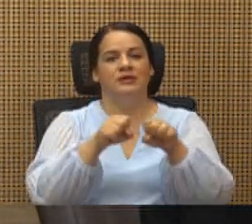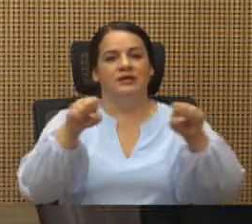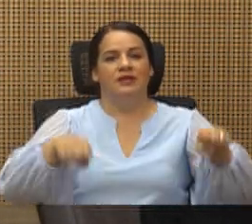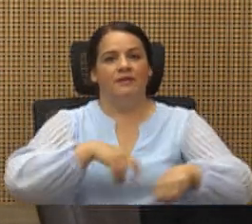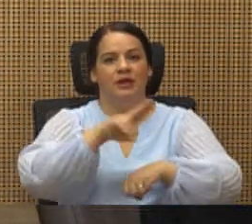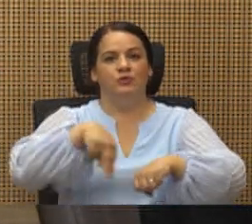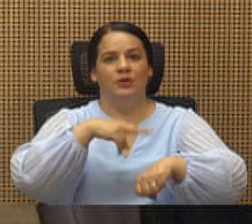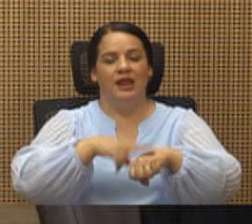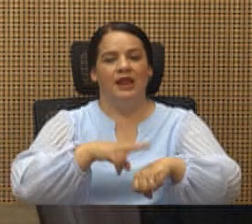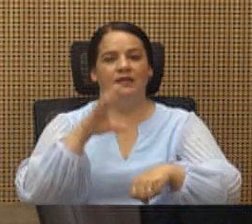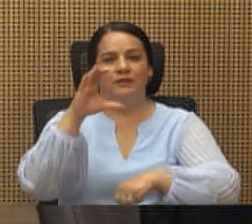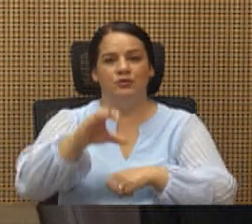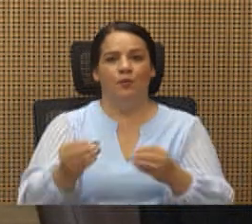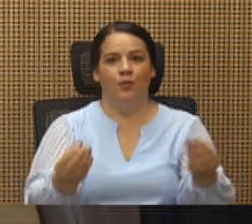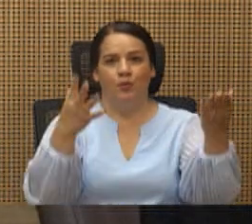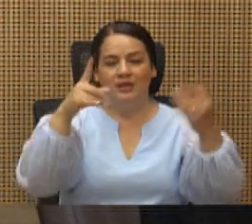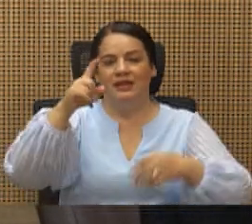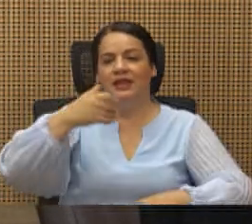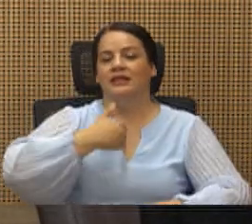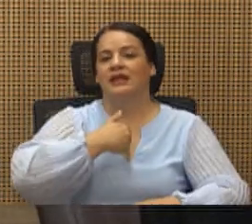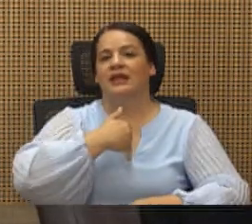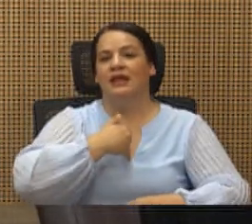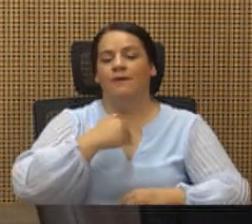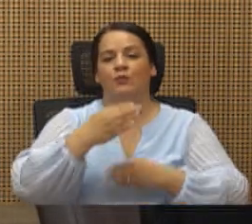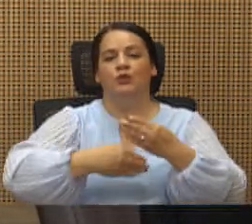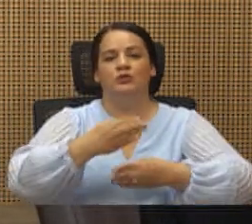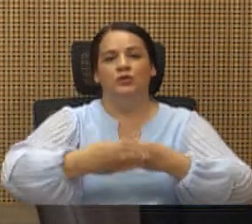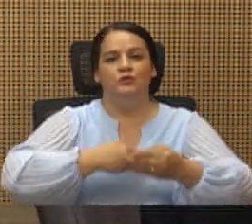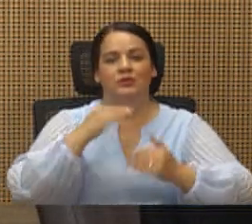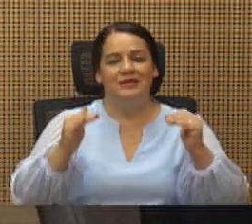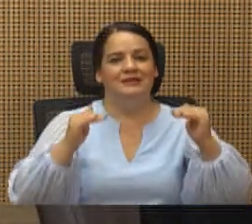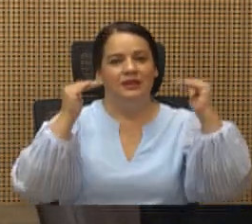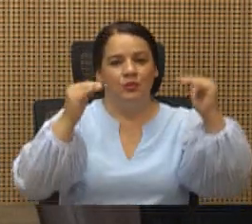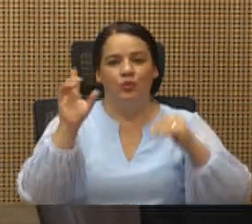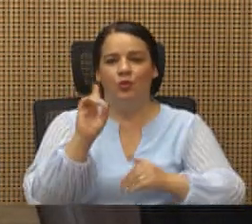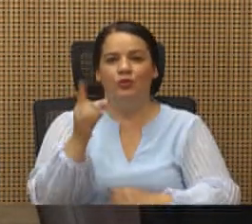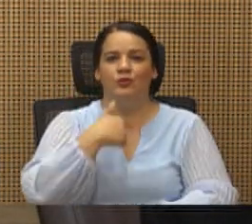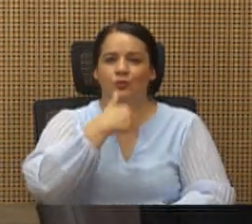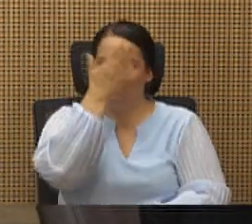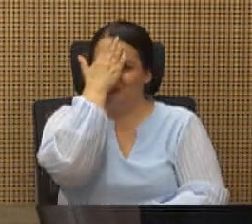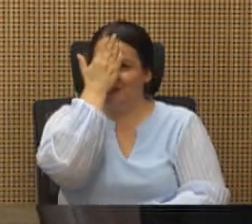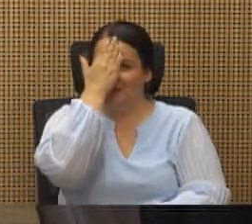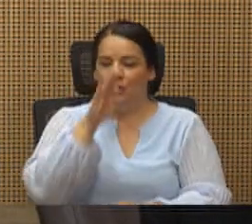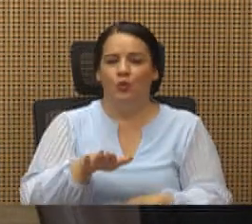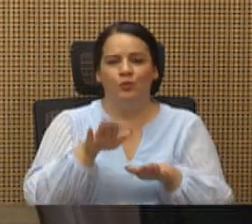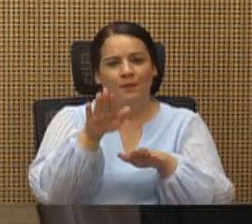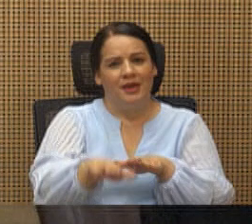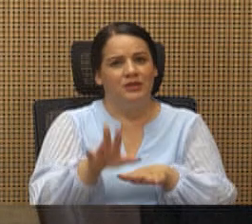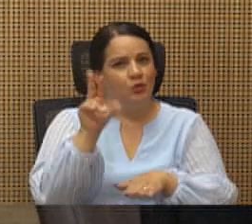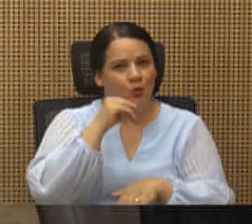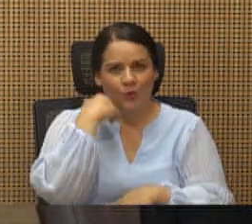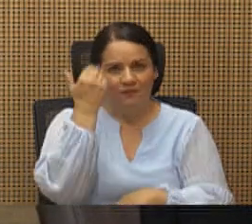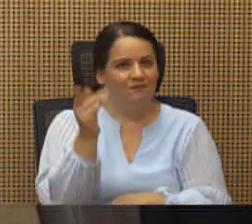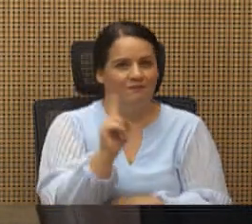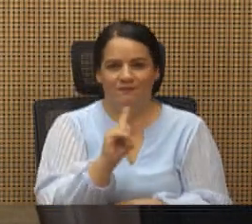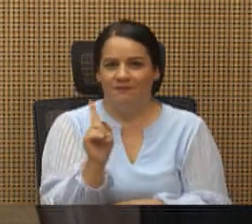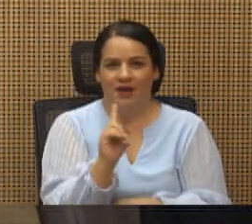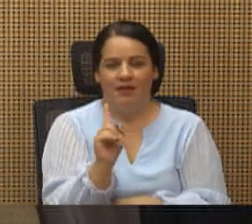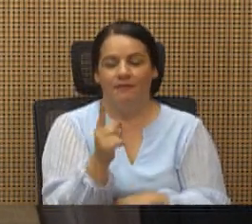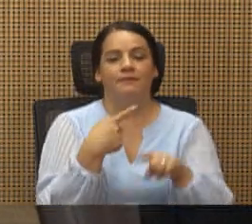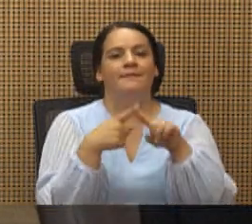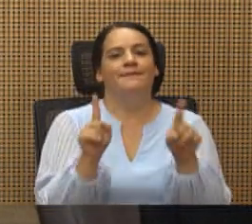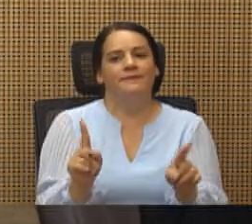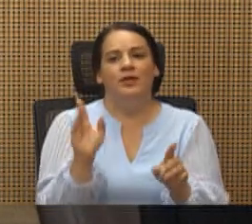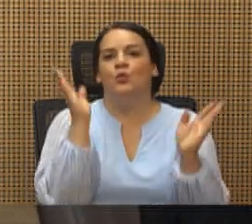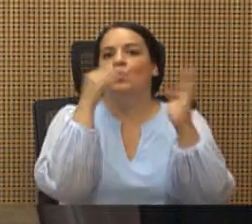proyecto que tiene que ver con procesos de estandarización donde yo sé los pasos no voy a decir que sean fáciles pero no